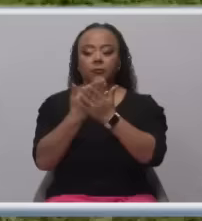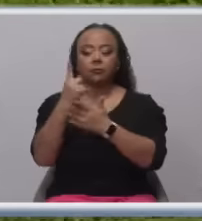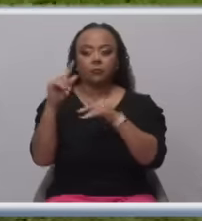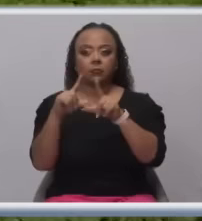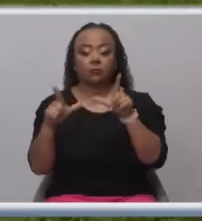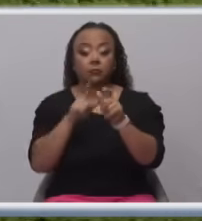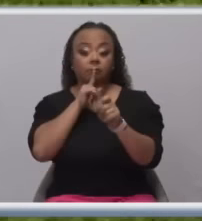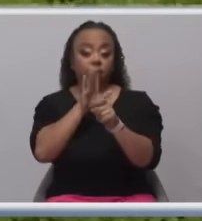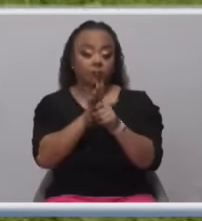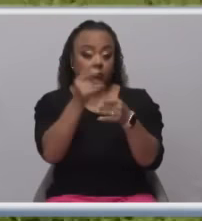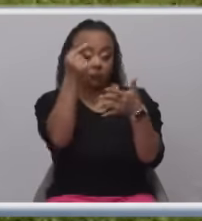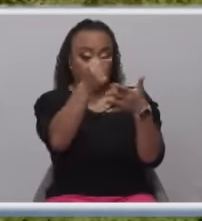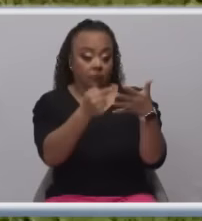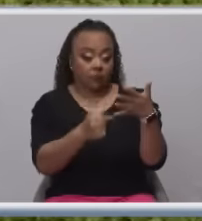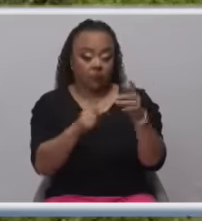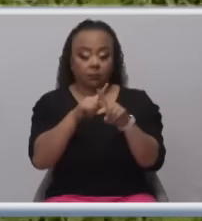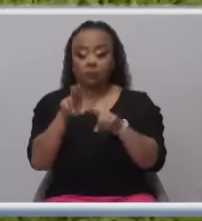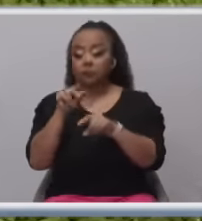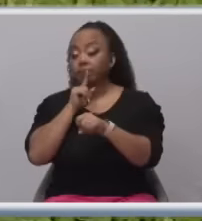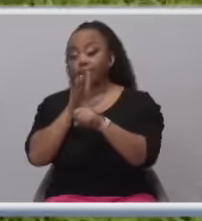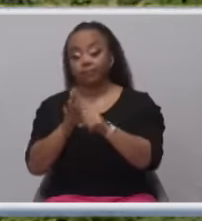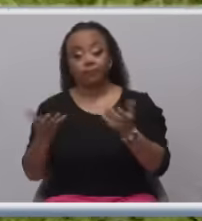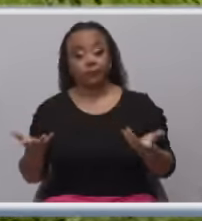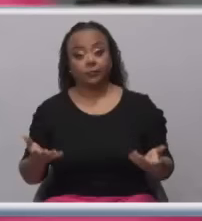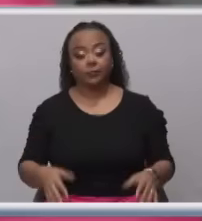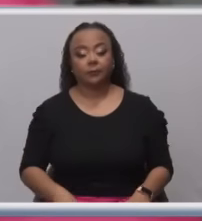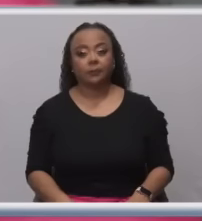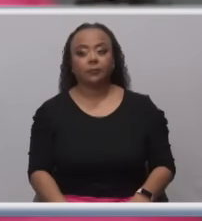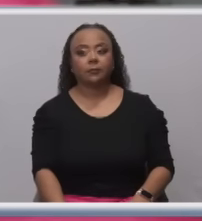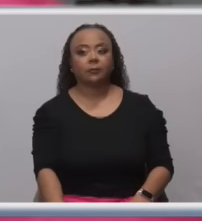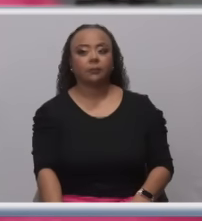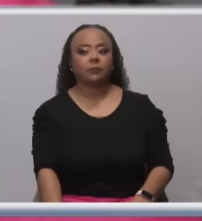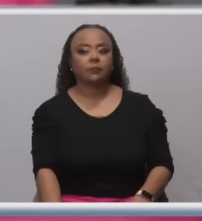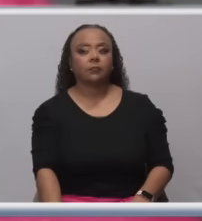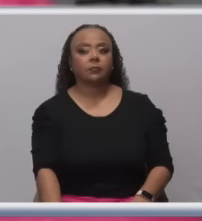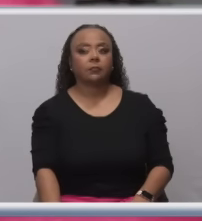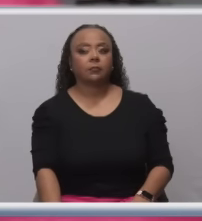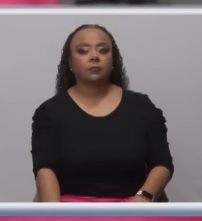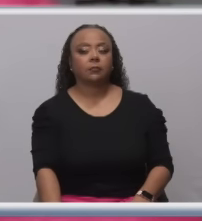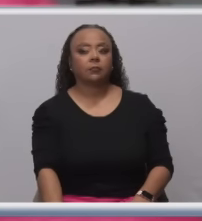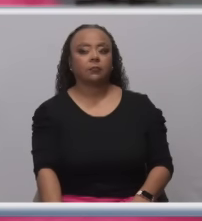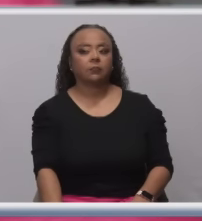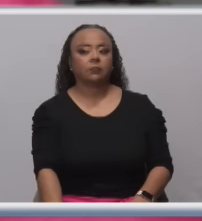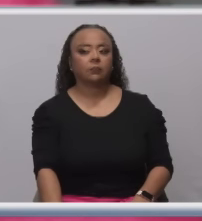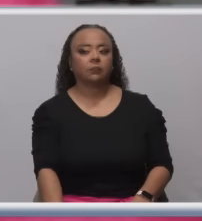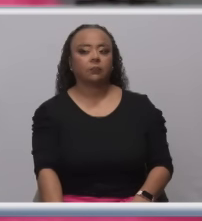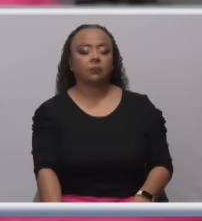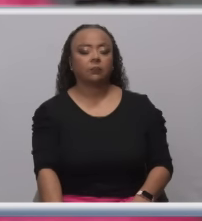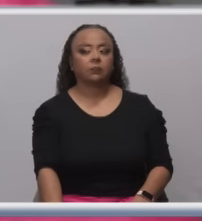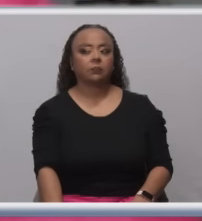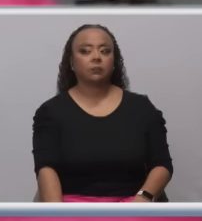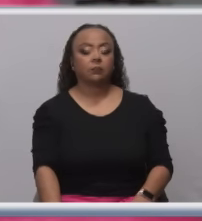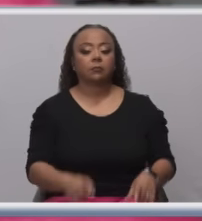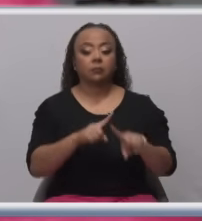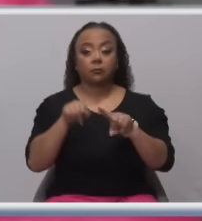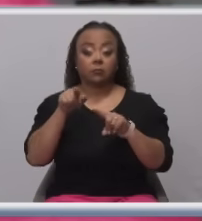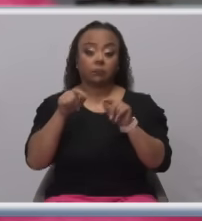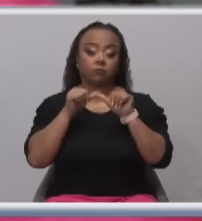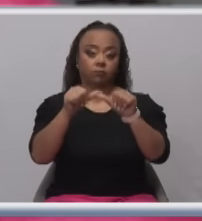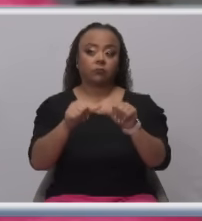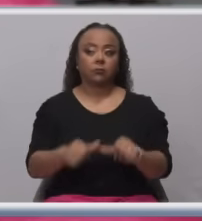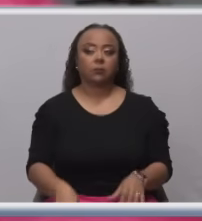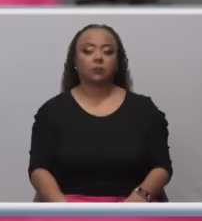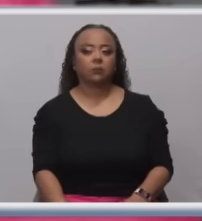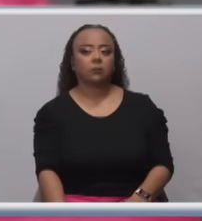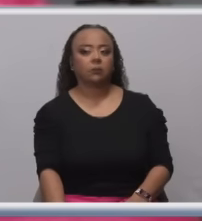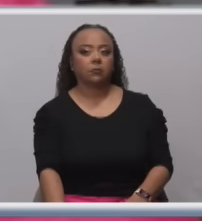donde le prometieron cosas que no se le han cumplido pero él por ahora él va a seguir él va a